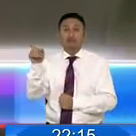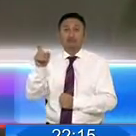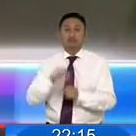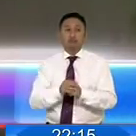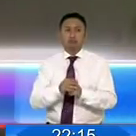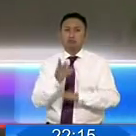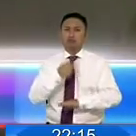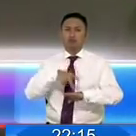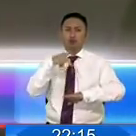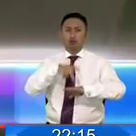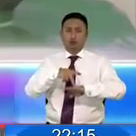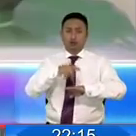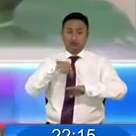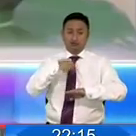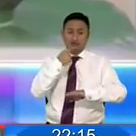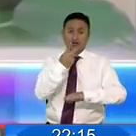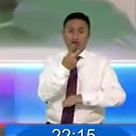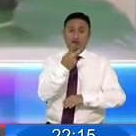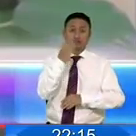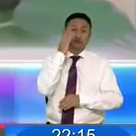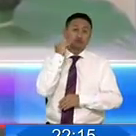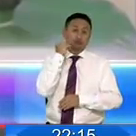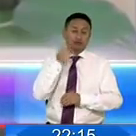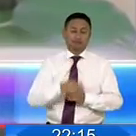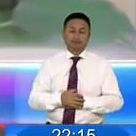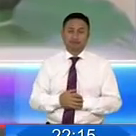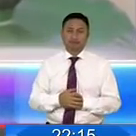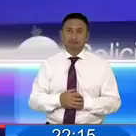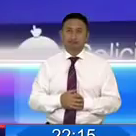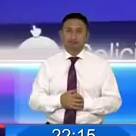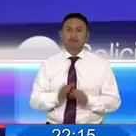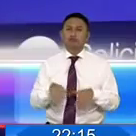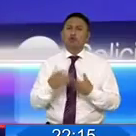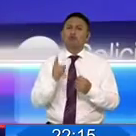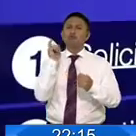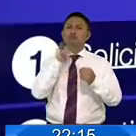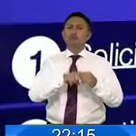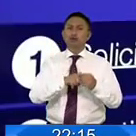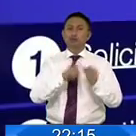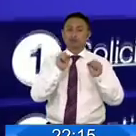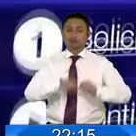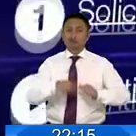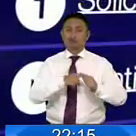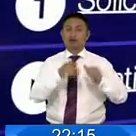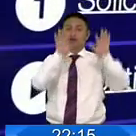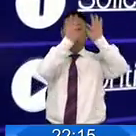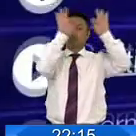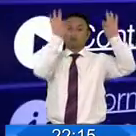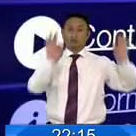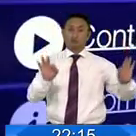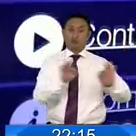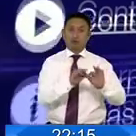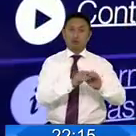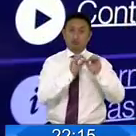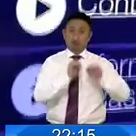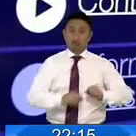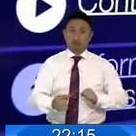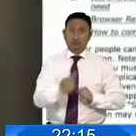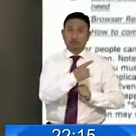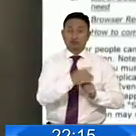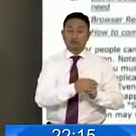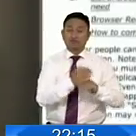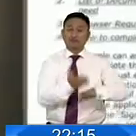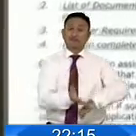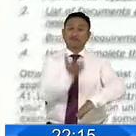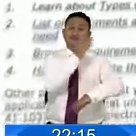2 años de preparación o experiencia. Para poder inscribirse, usted debe acceder al formulario electrónico que está habilitado desde el